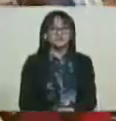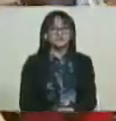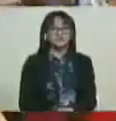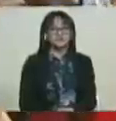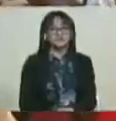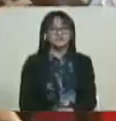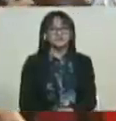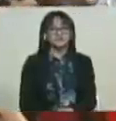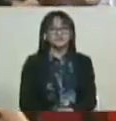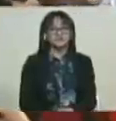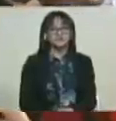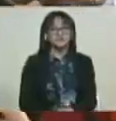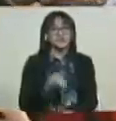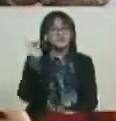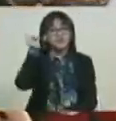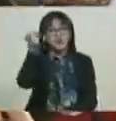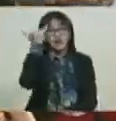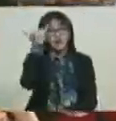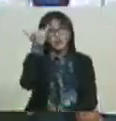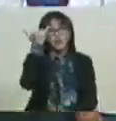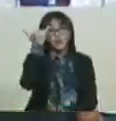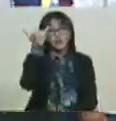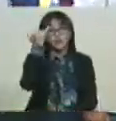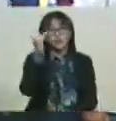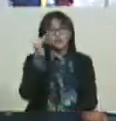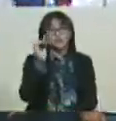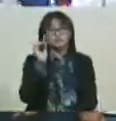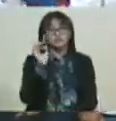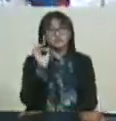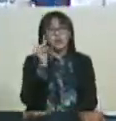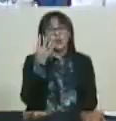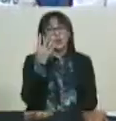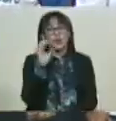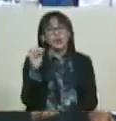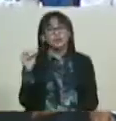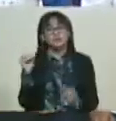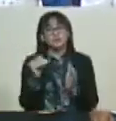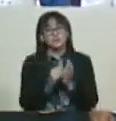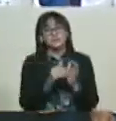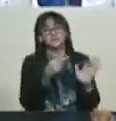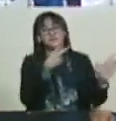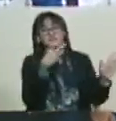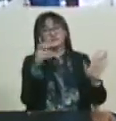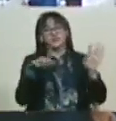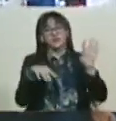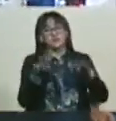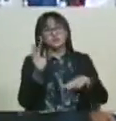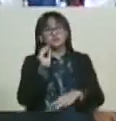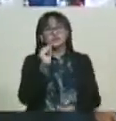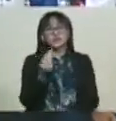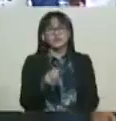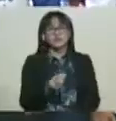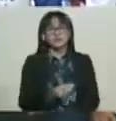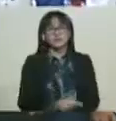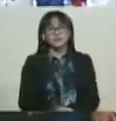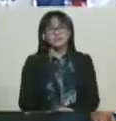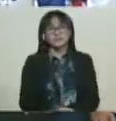en yaracuy hemos llegado a 40 mil 714 jóvenes